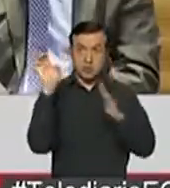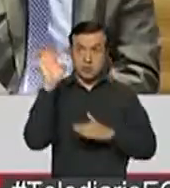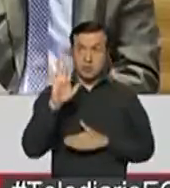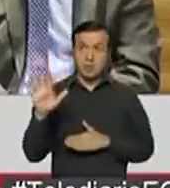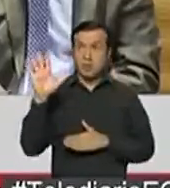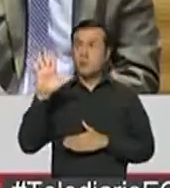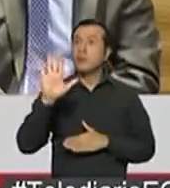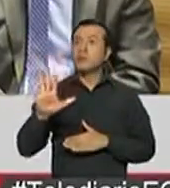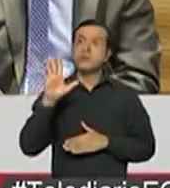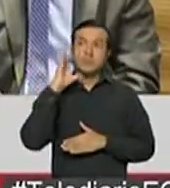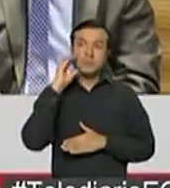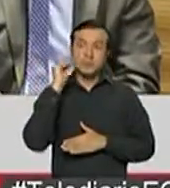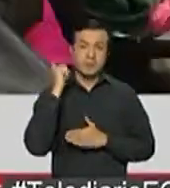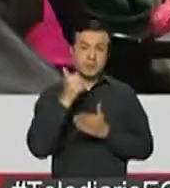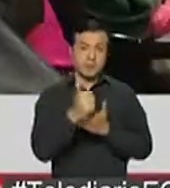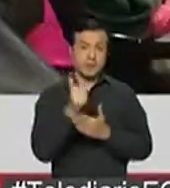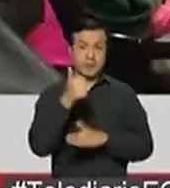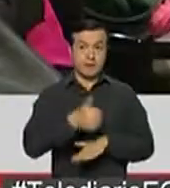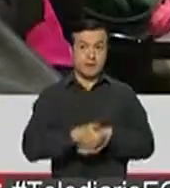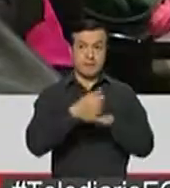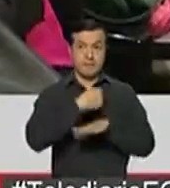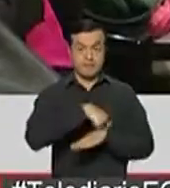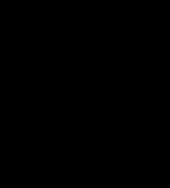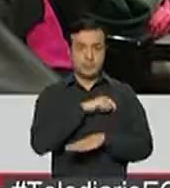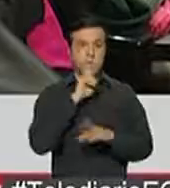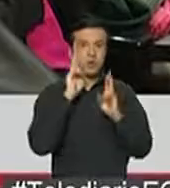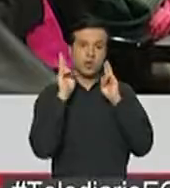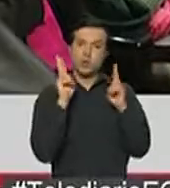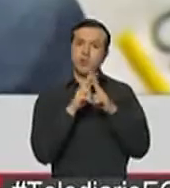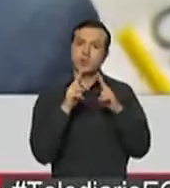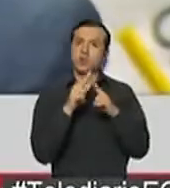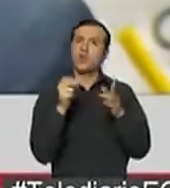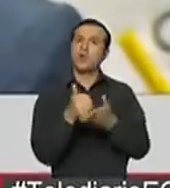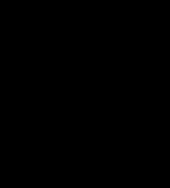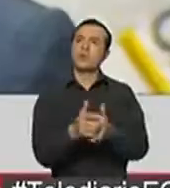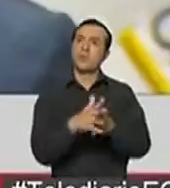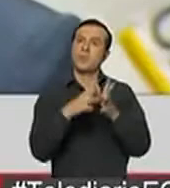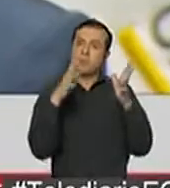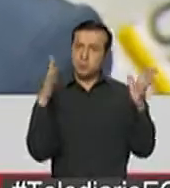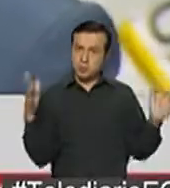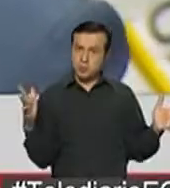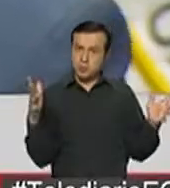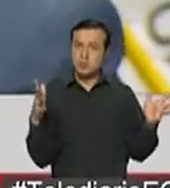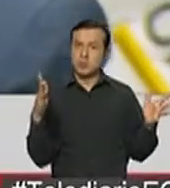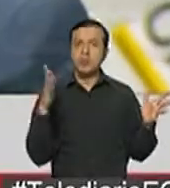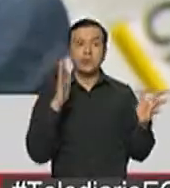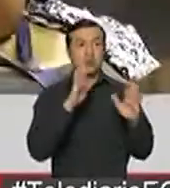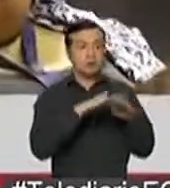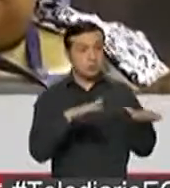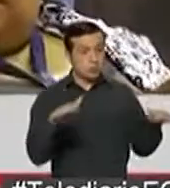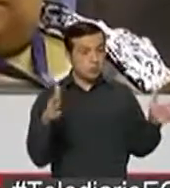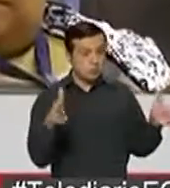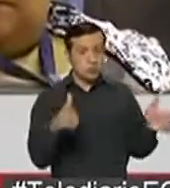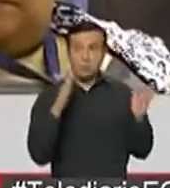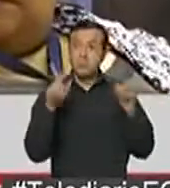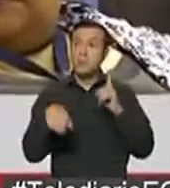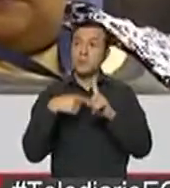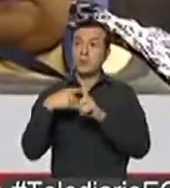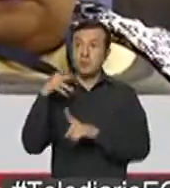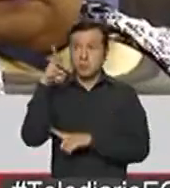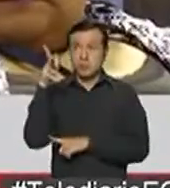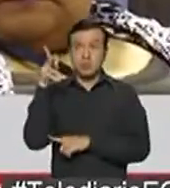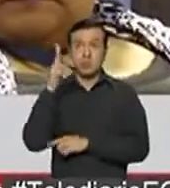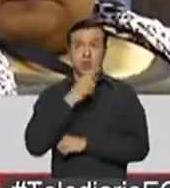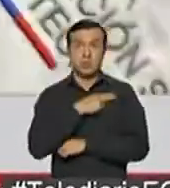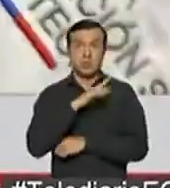en esta materia. Y es que las autoridades españolas reconocen los beneficios e impactos de la educación en línea, tanto para los estudiantes como para los profesores y